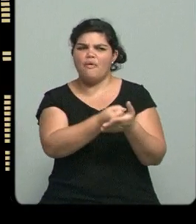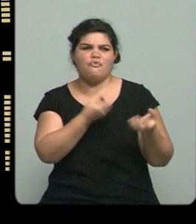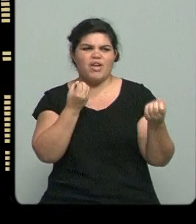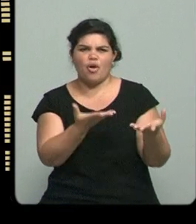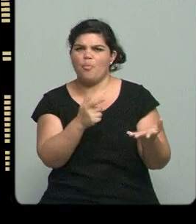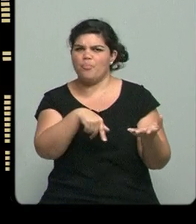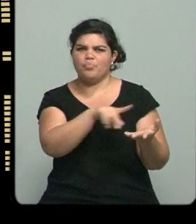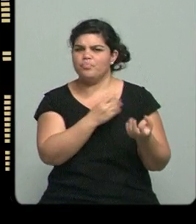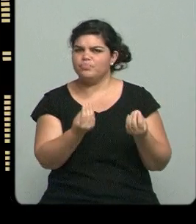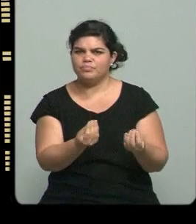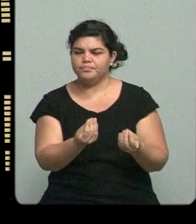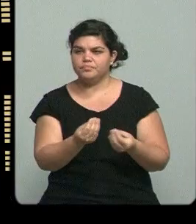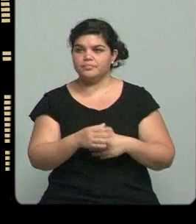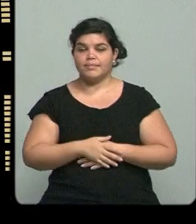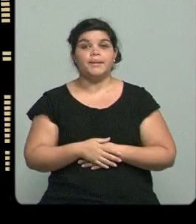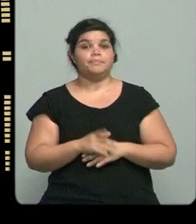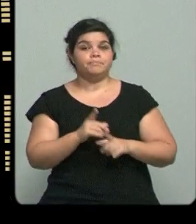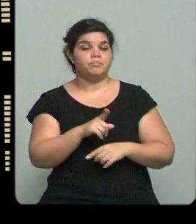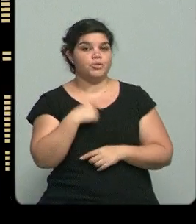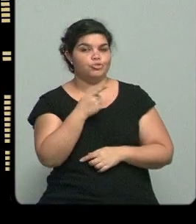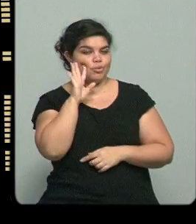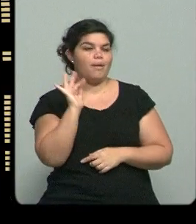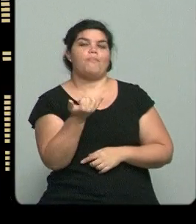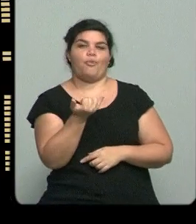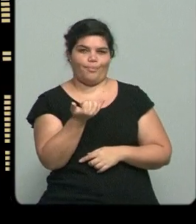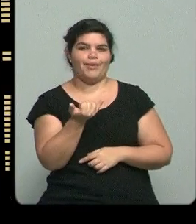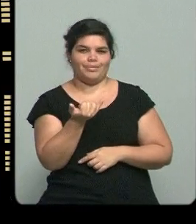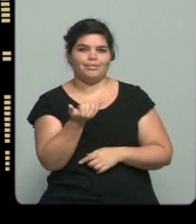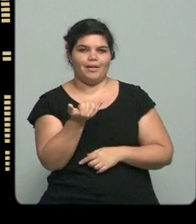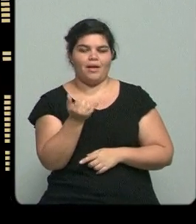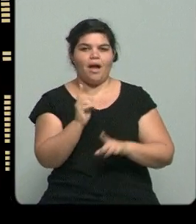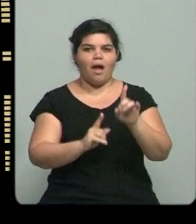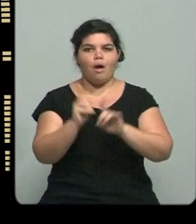Porque, bueno, hemos advertido que las empresas